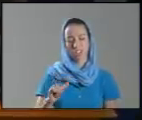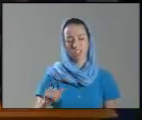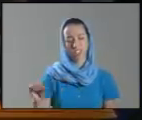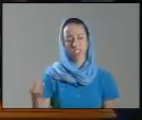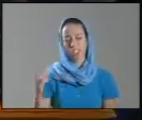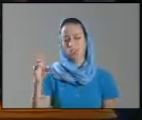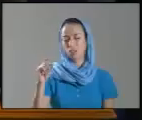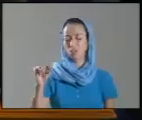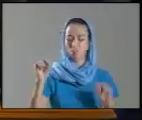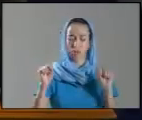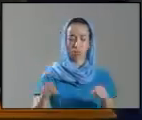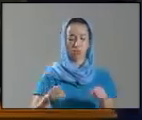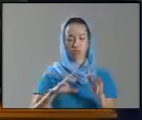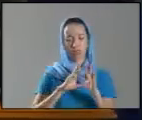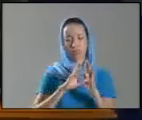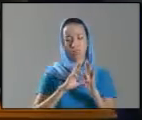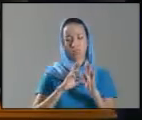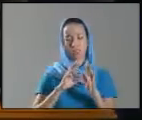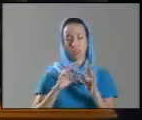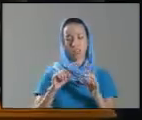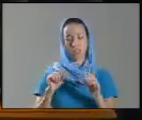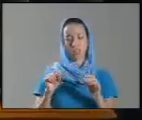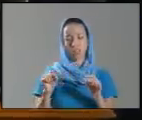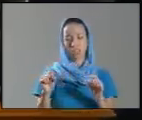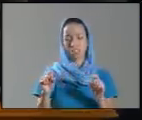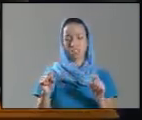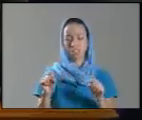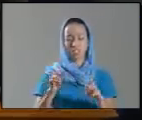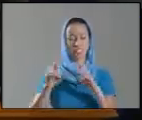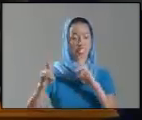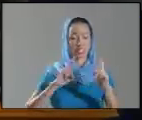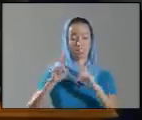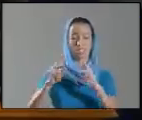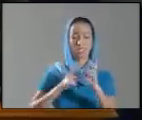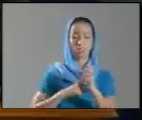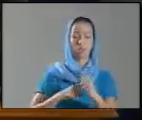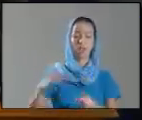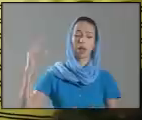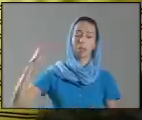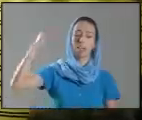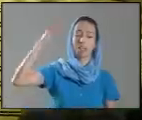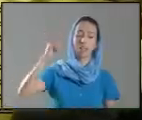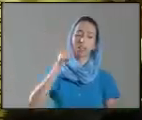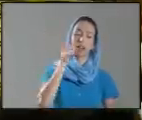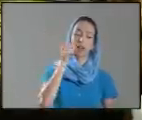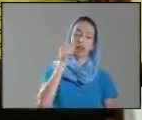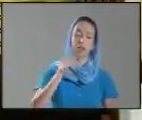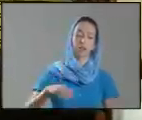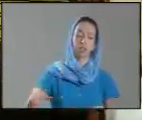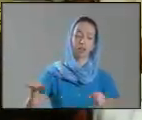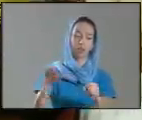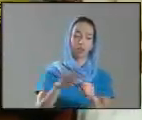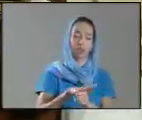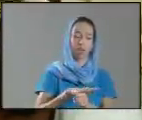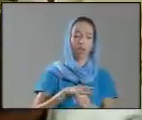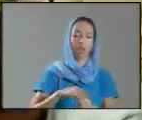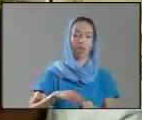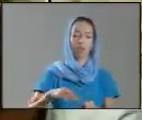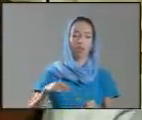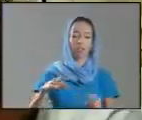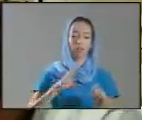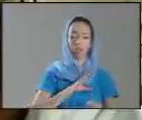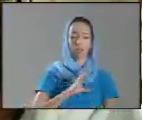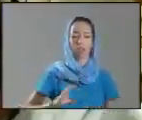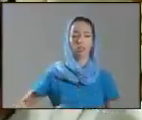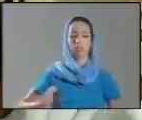que hemos hecho que no son más que una bajeza y que no pueden ser coincidentes, Señor, con la estatura del